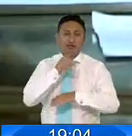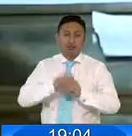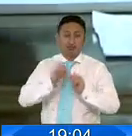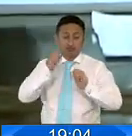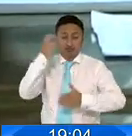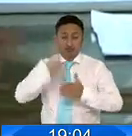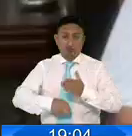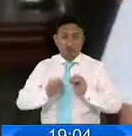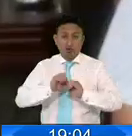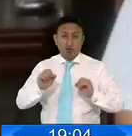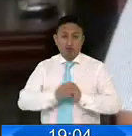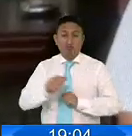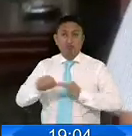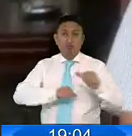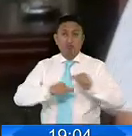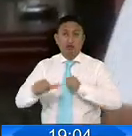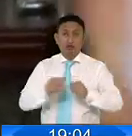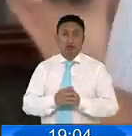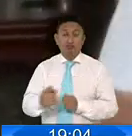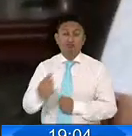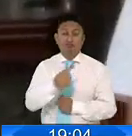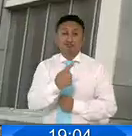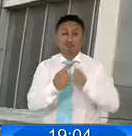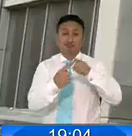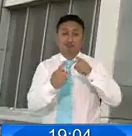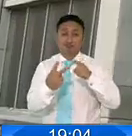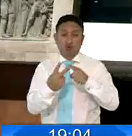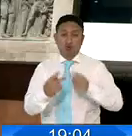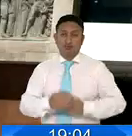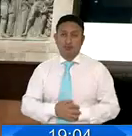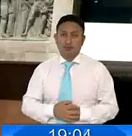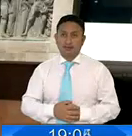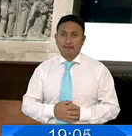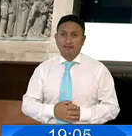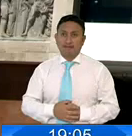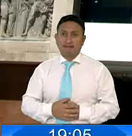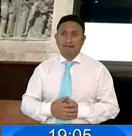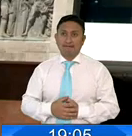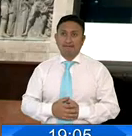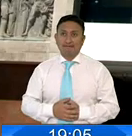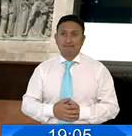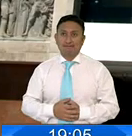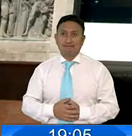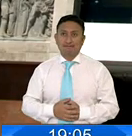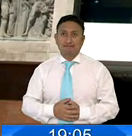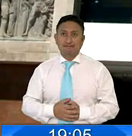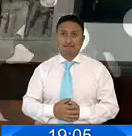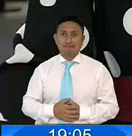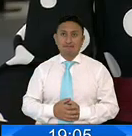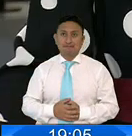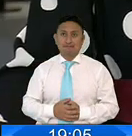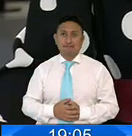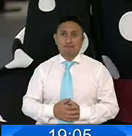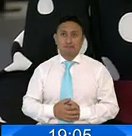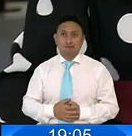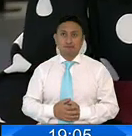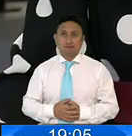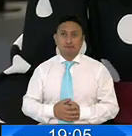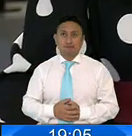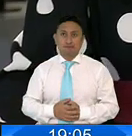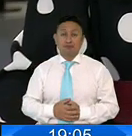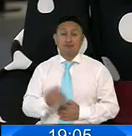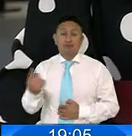civiles, penales o administrativas sobre los investigados. Informó Valeria Navarro. Concluyen